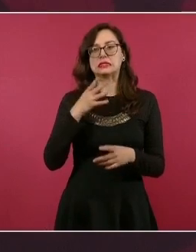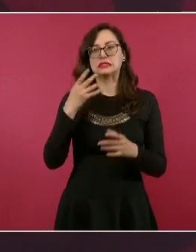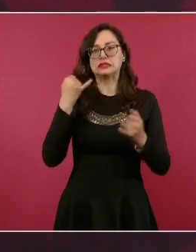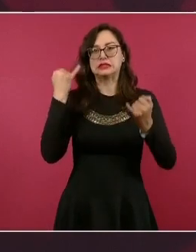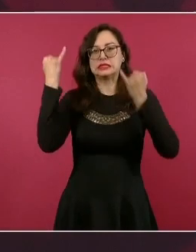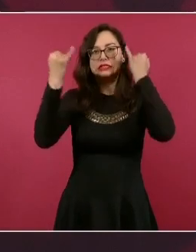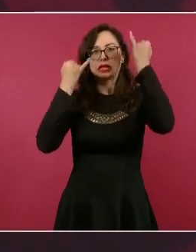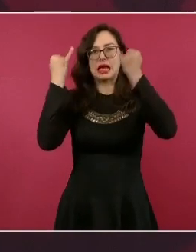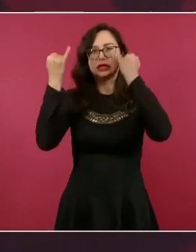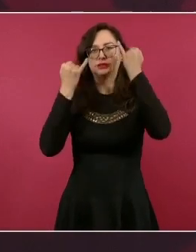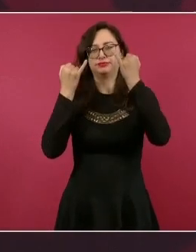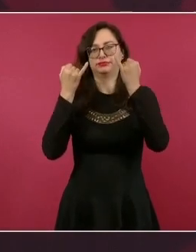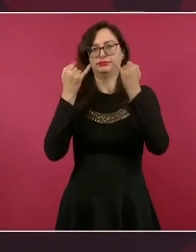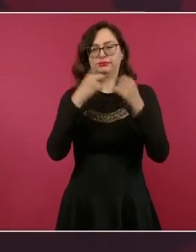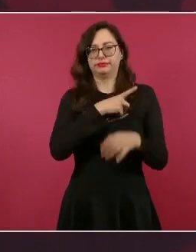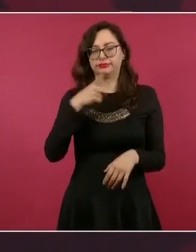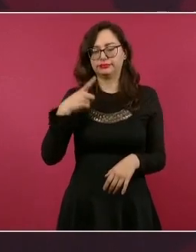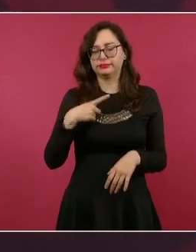la no repetición.